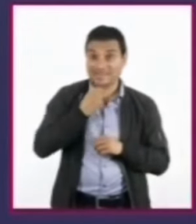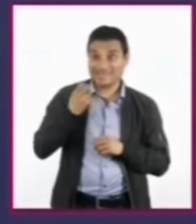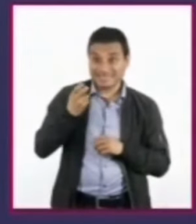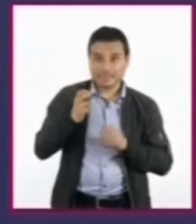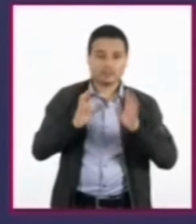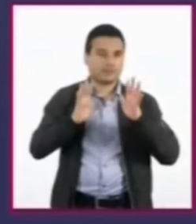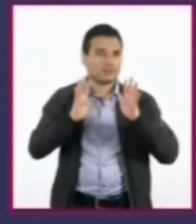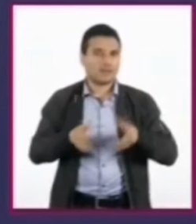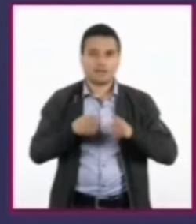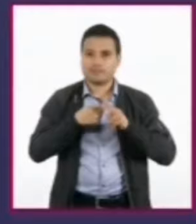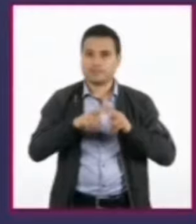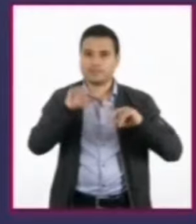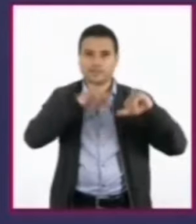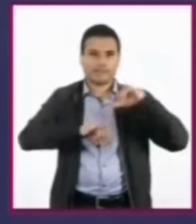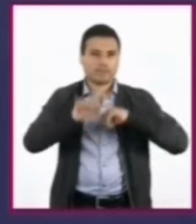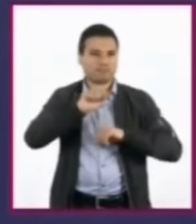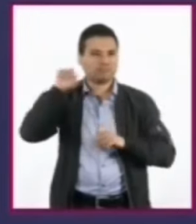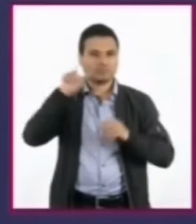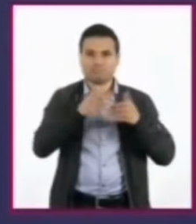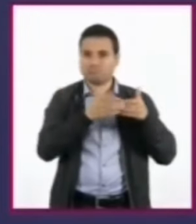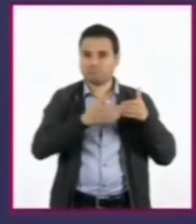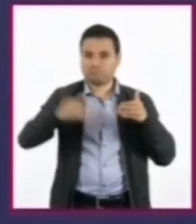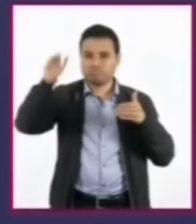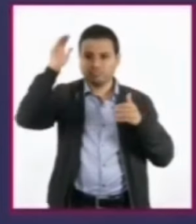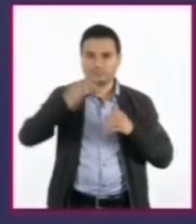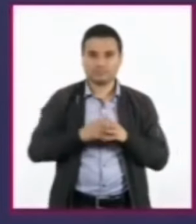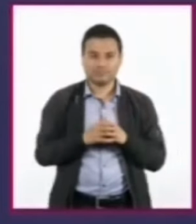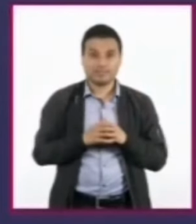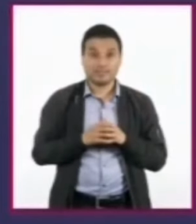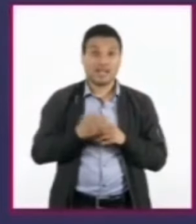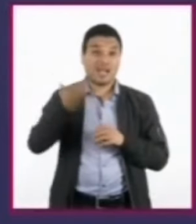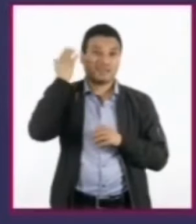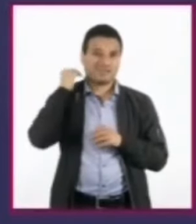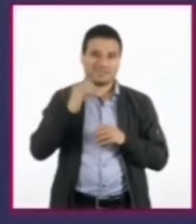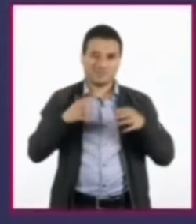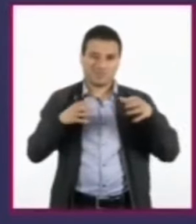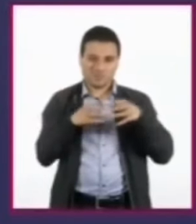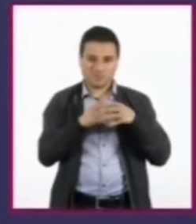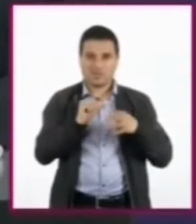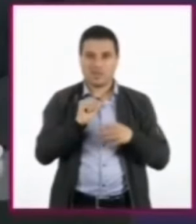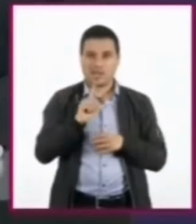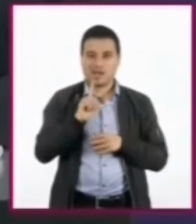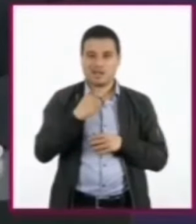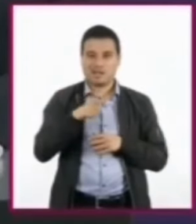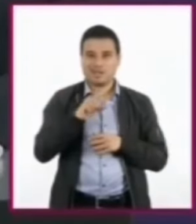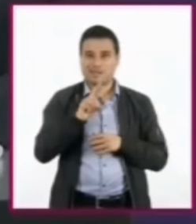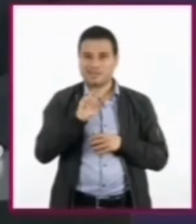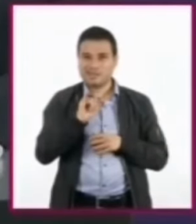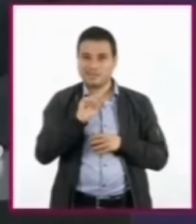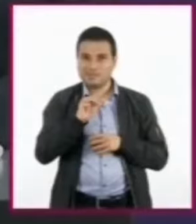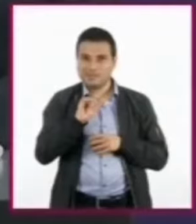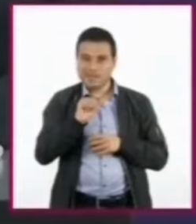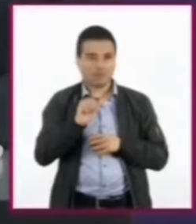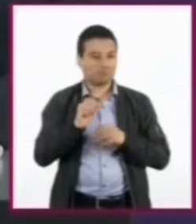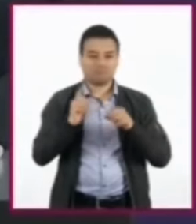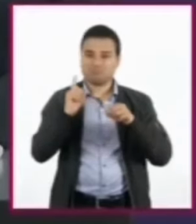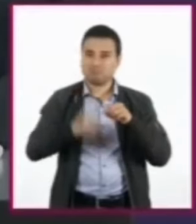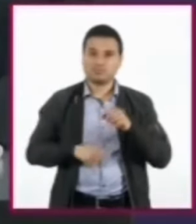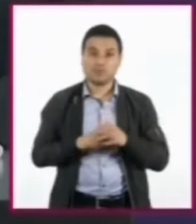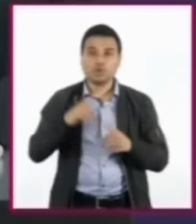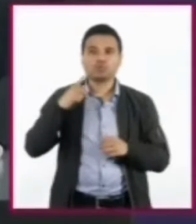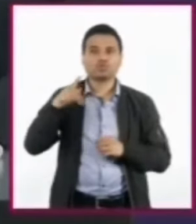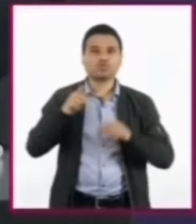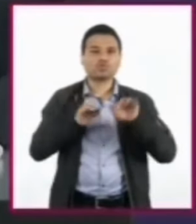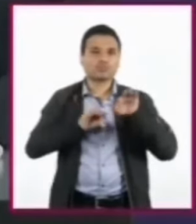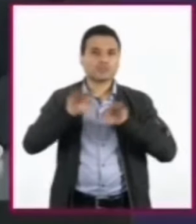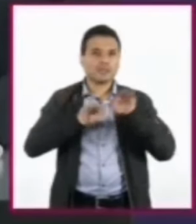de la química moderna y el abandono de su predecesora, la alquimia. Sin embargo, su trabajo siempre estuvo